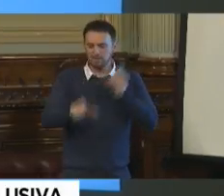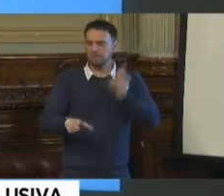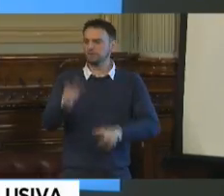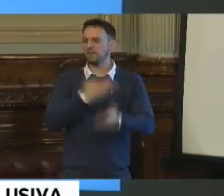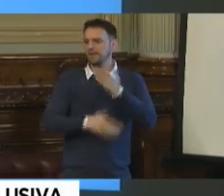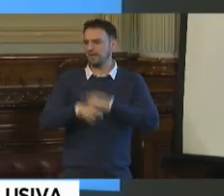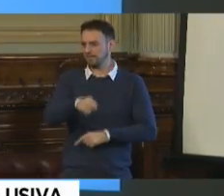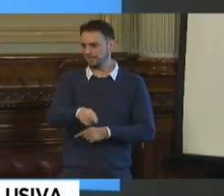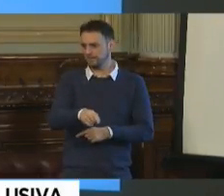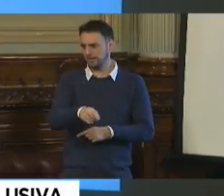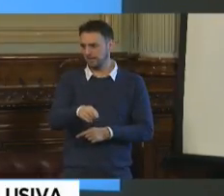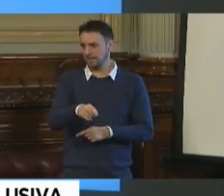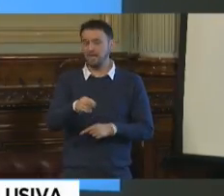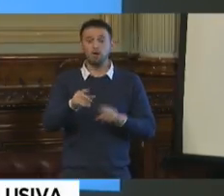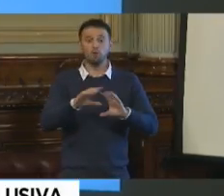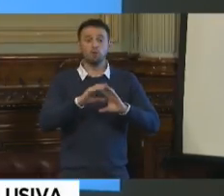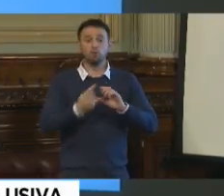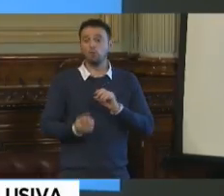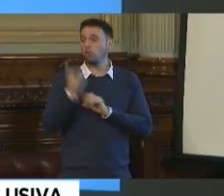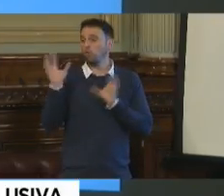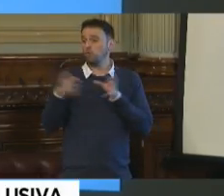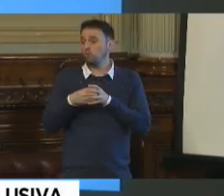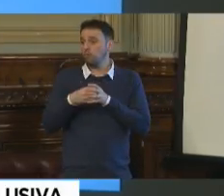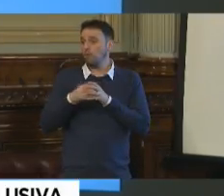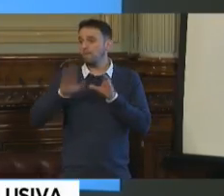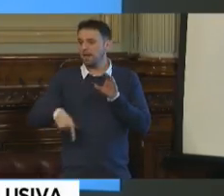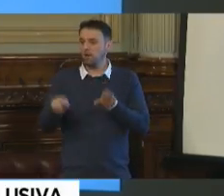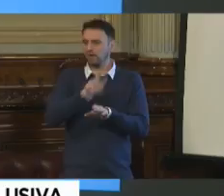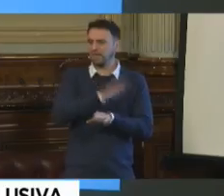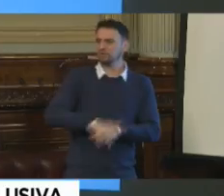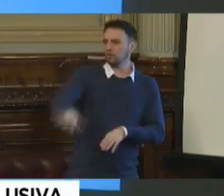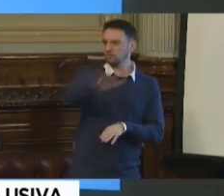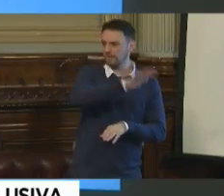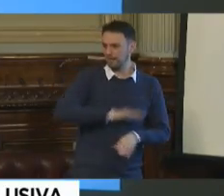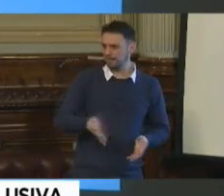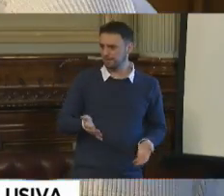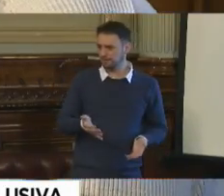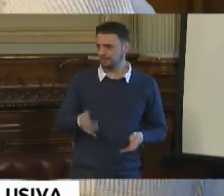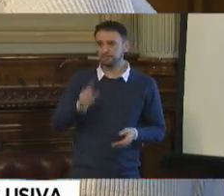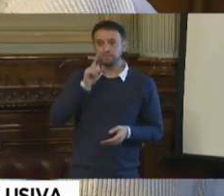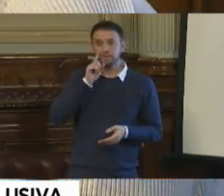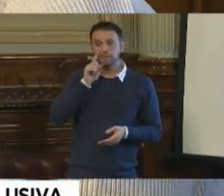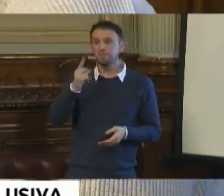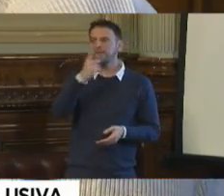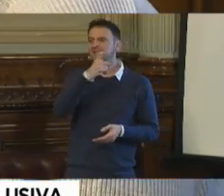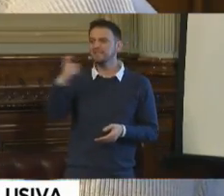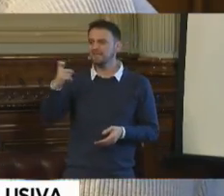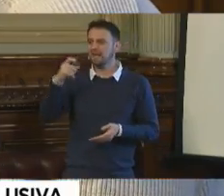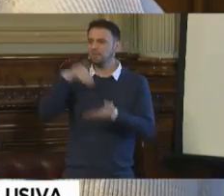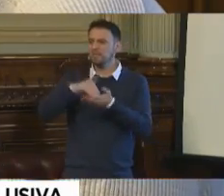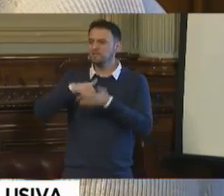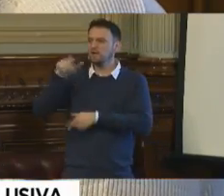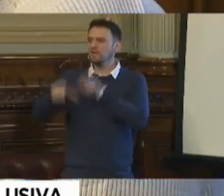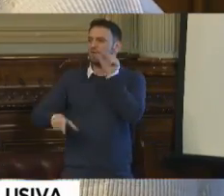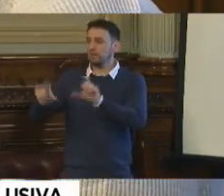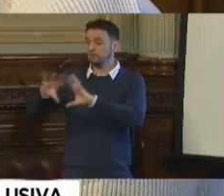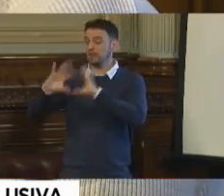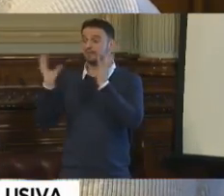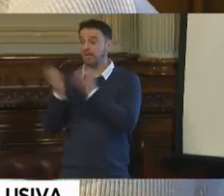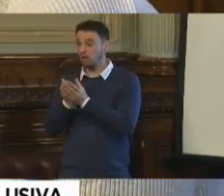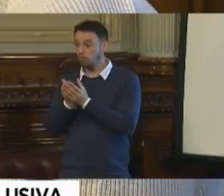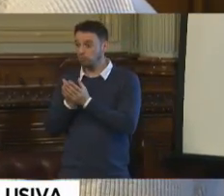derechos de este colectivo que es la primera minoría mundial las personas con discapacidad representan 1100 millones de personas en el mundo